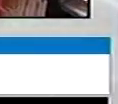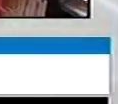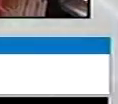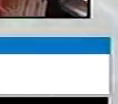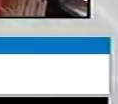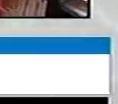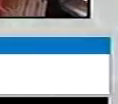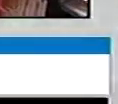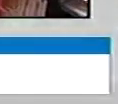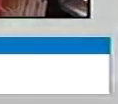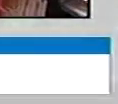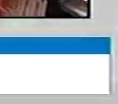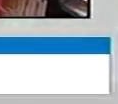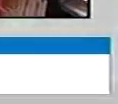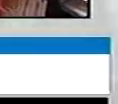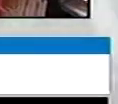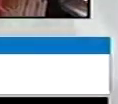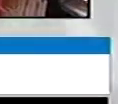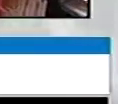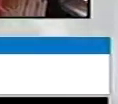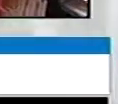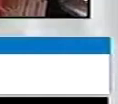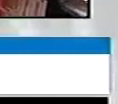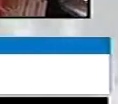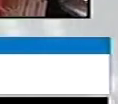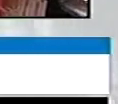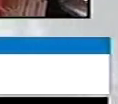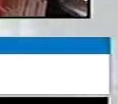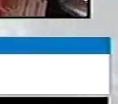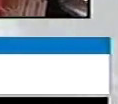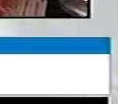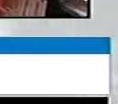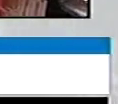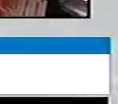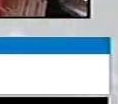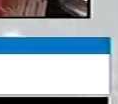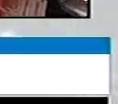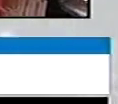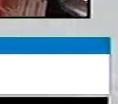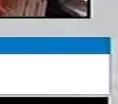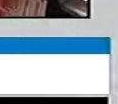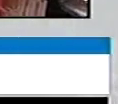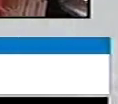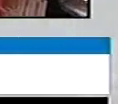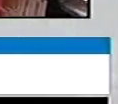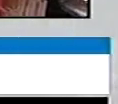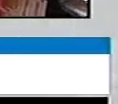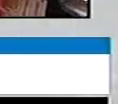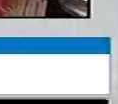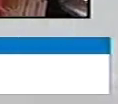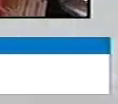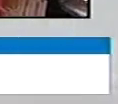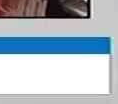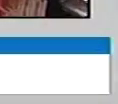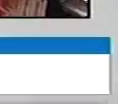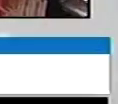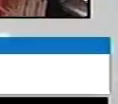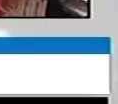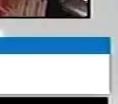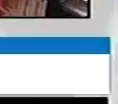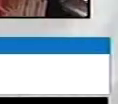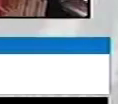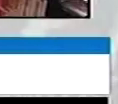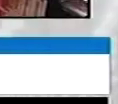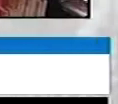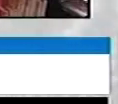Como lo pueden ver en pantalla, la comisión que preside la congresista Milagros Takayama.